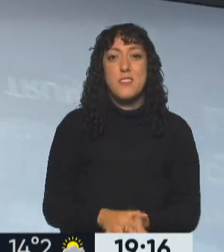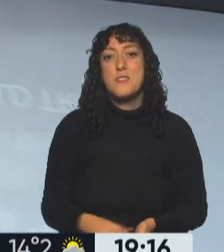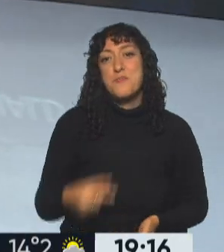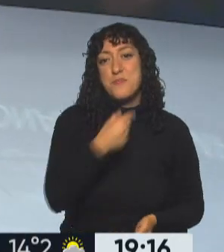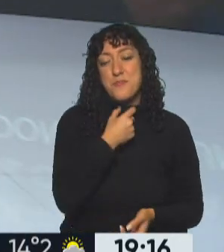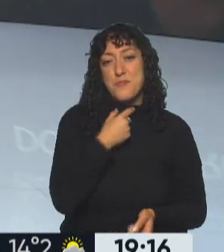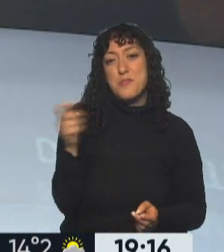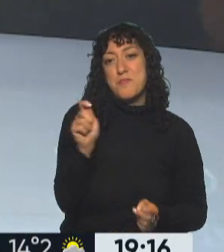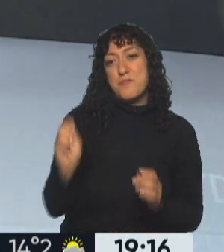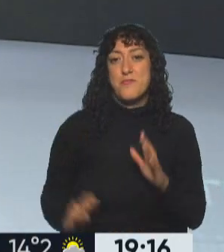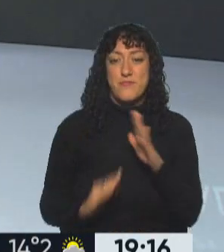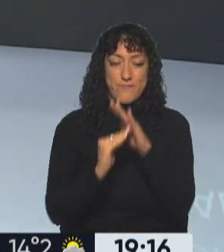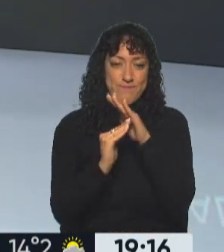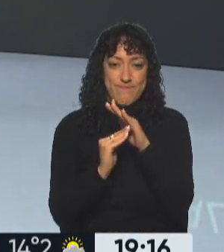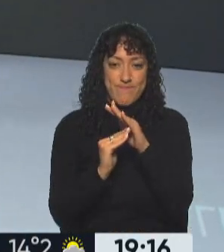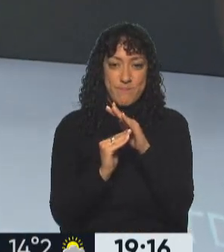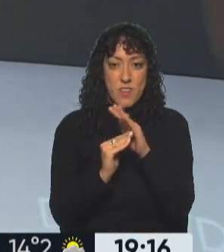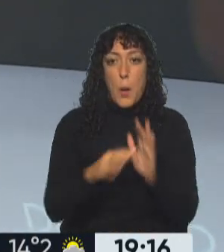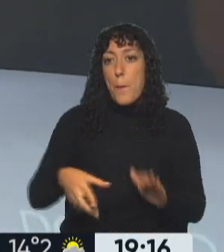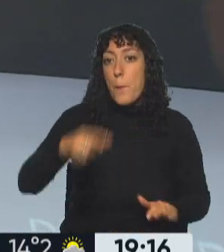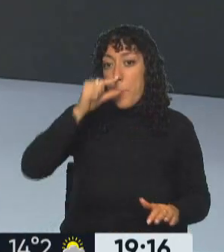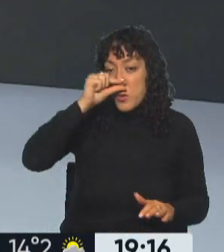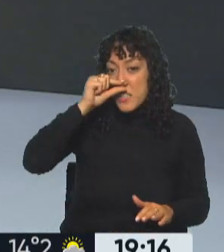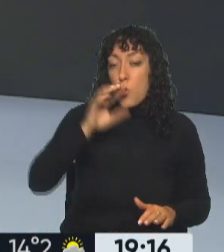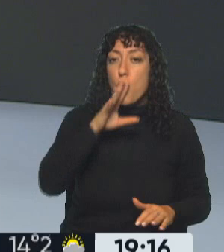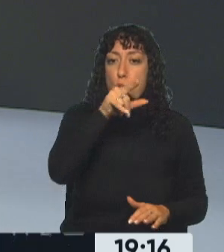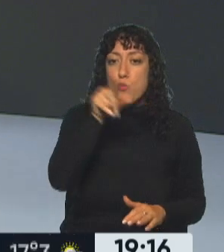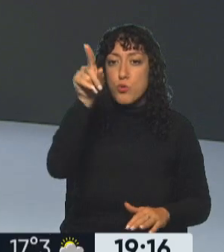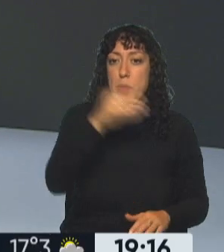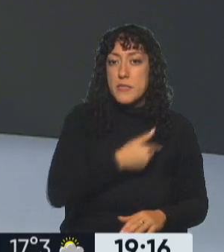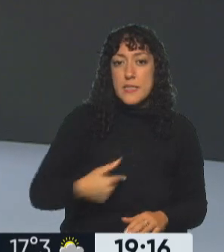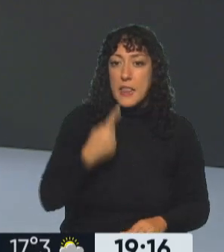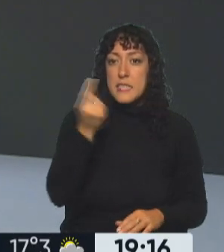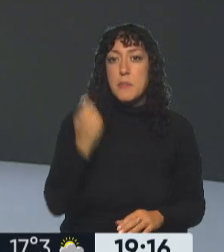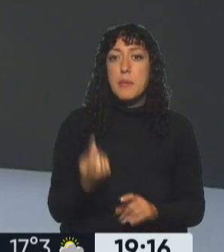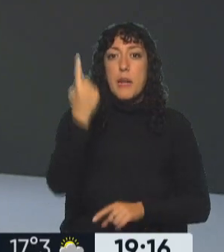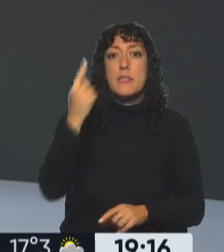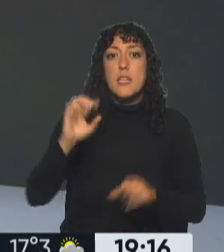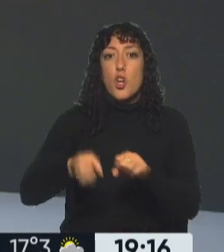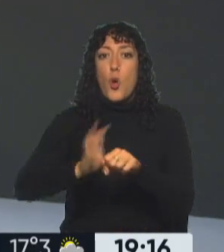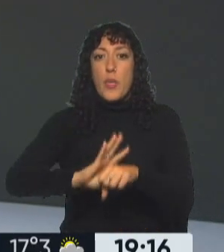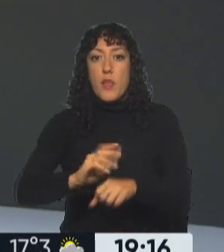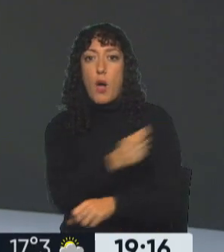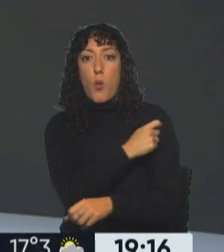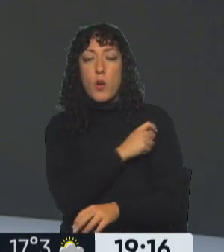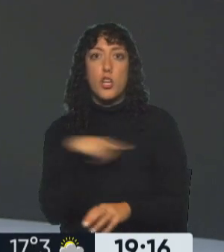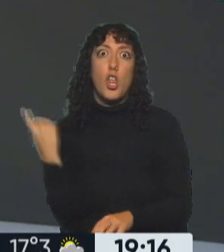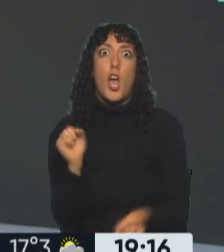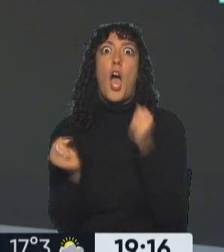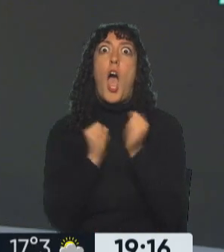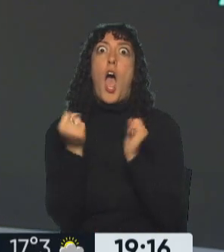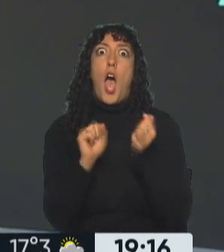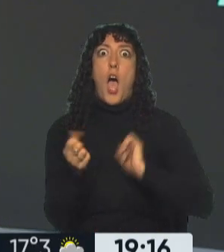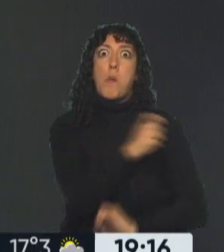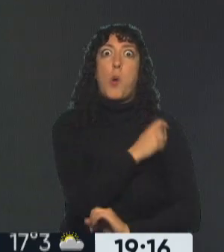¿Qué pasa? El presidente de Rusia, Vladimir Putin, anuncia que registró la primera vacuna contra el COVID. Estábamos desesperados, ¿no? Porque Claro.